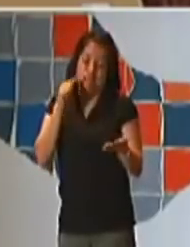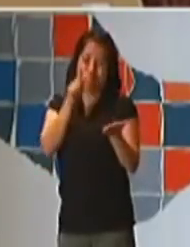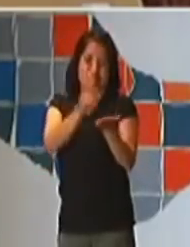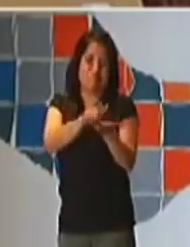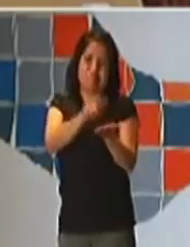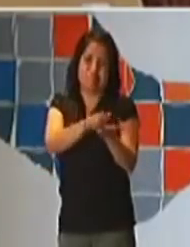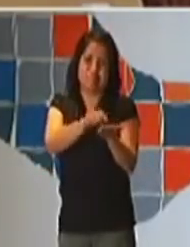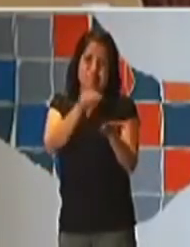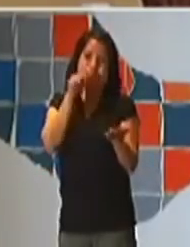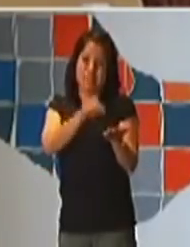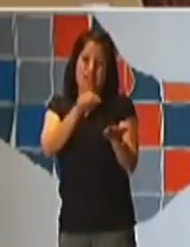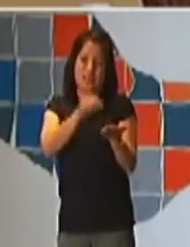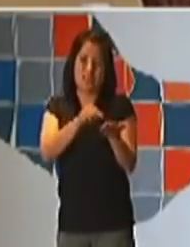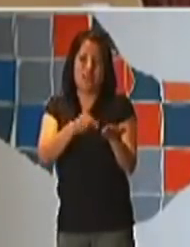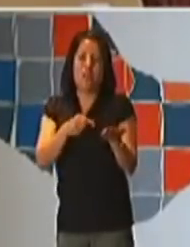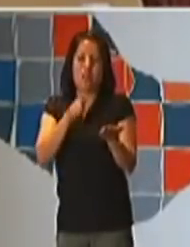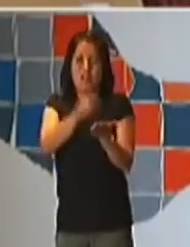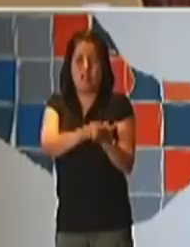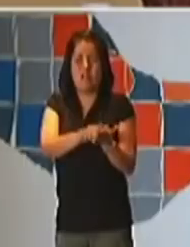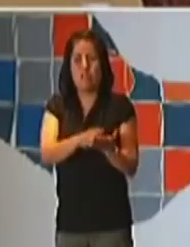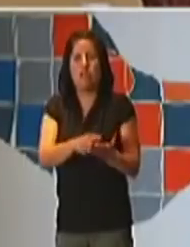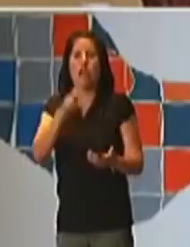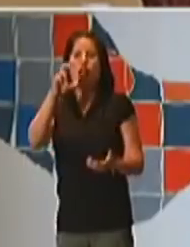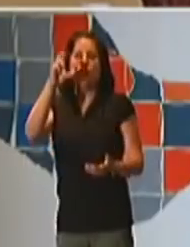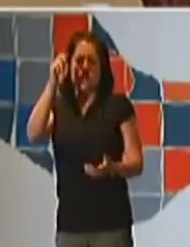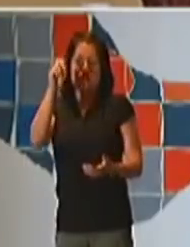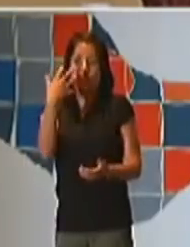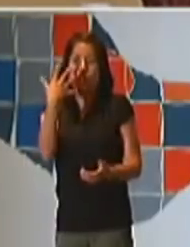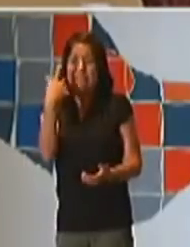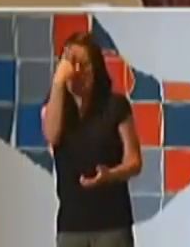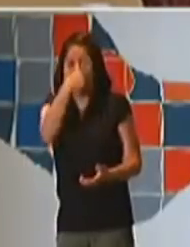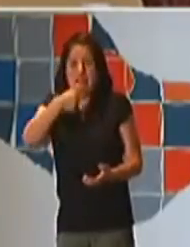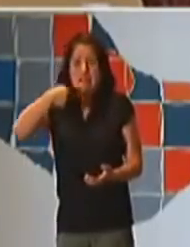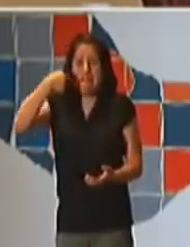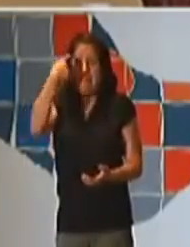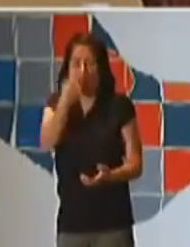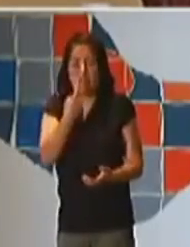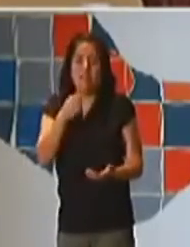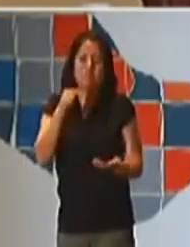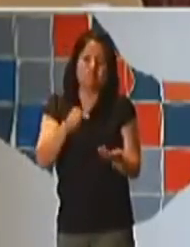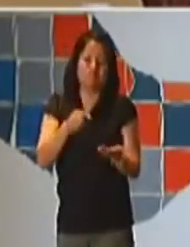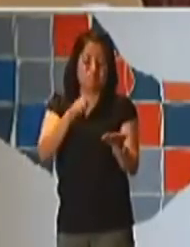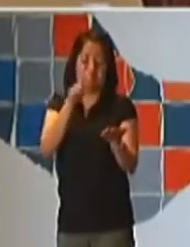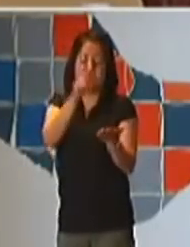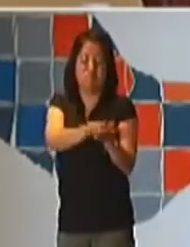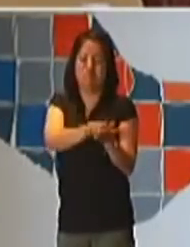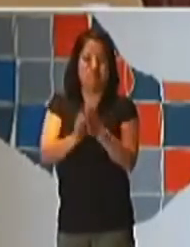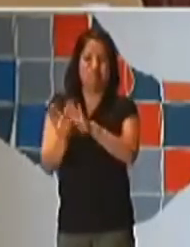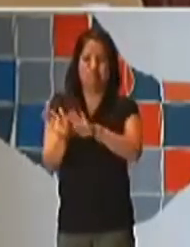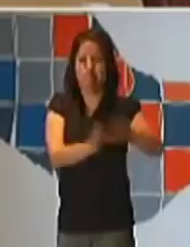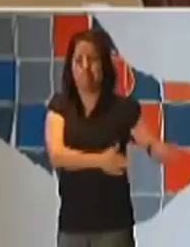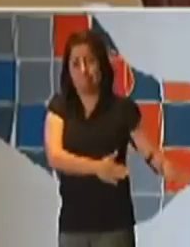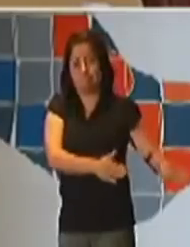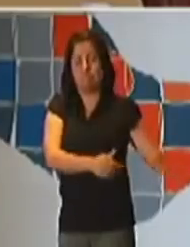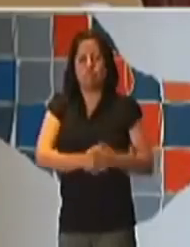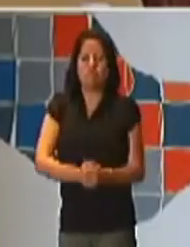de las 35 horas murió a los 10 años este inseguro mundo algo sobre